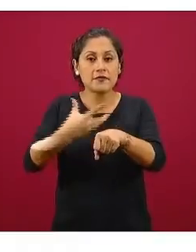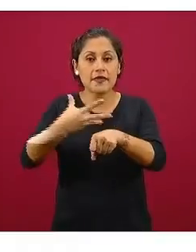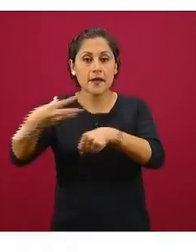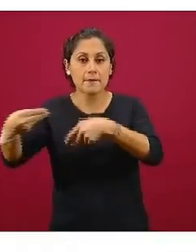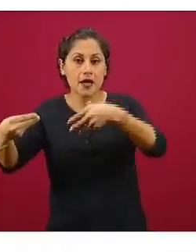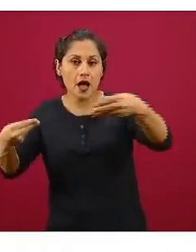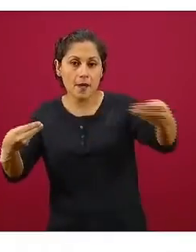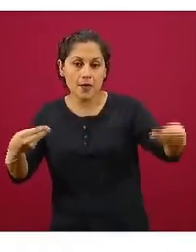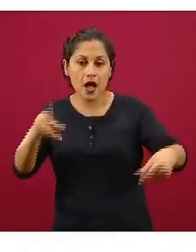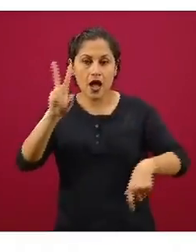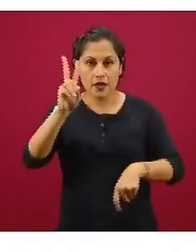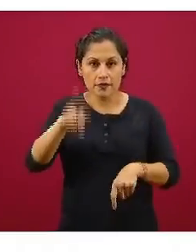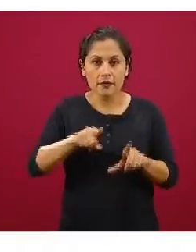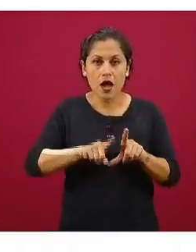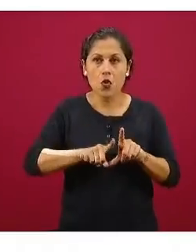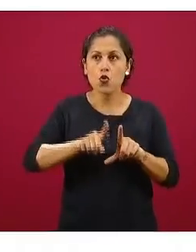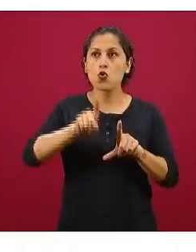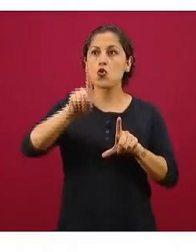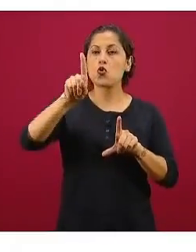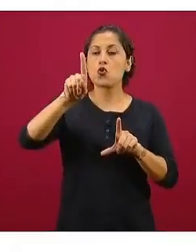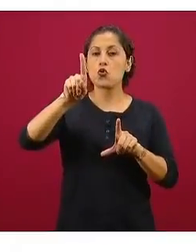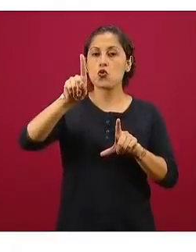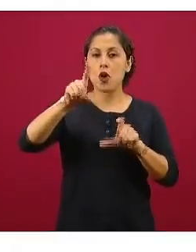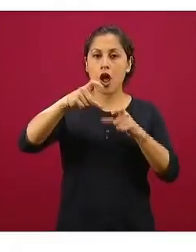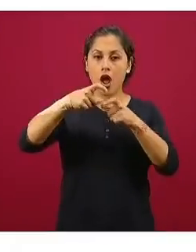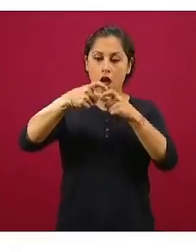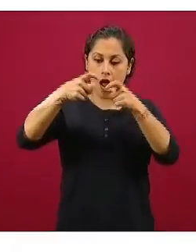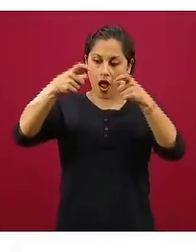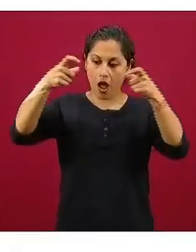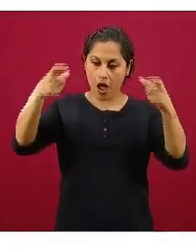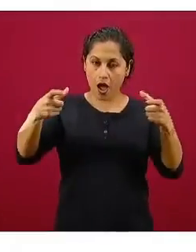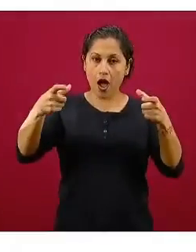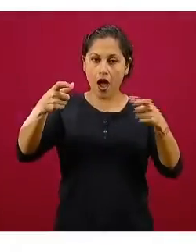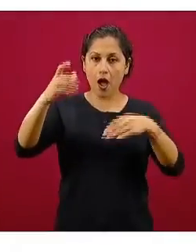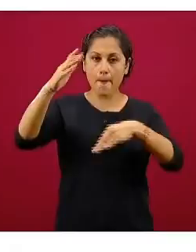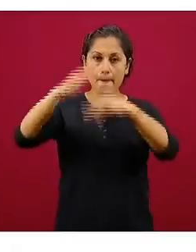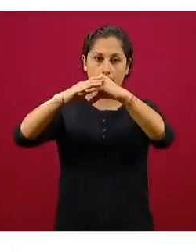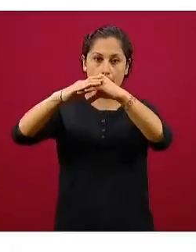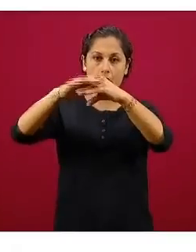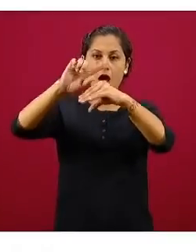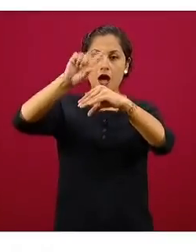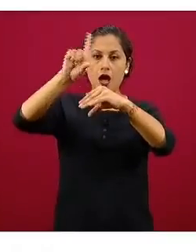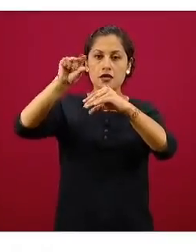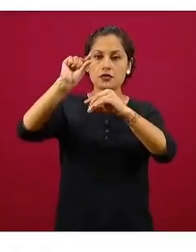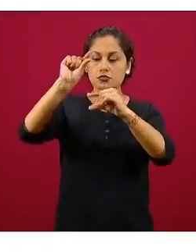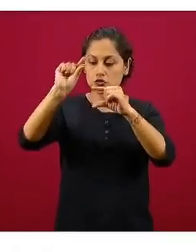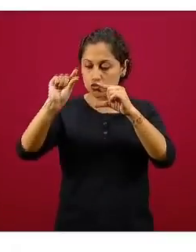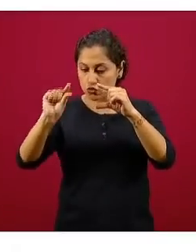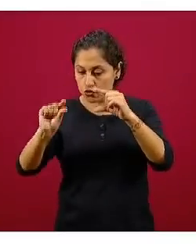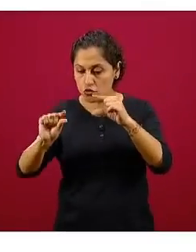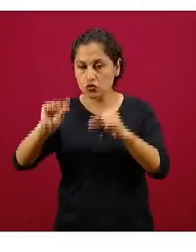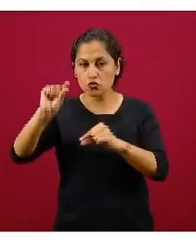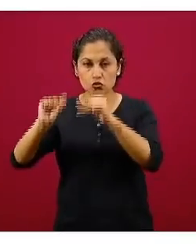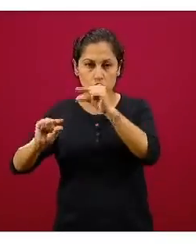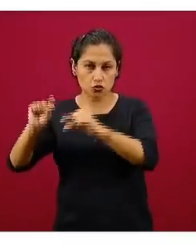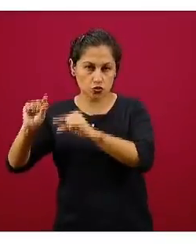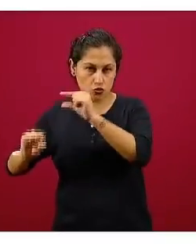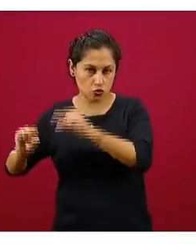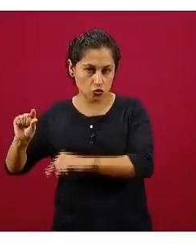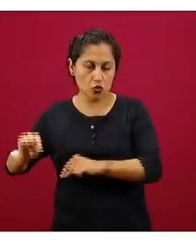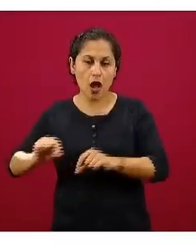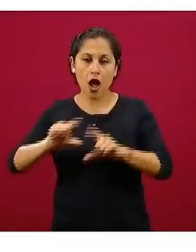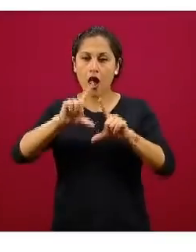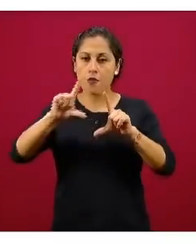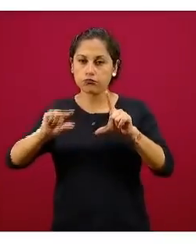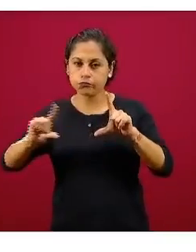infecciosa tienen esta fase de ascenso, llegan a un punto máximo y empiezan a descender a distintas velocidades. Generalmente el descenso,